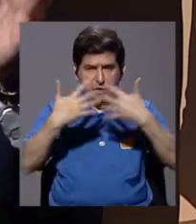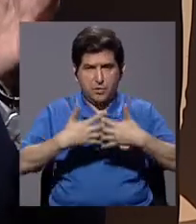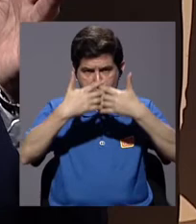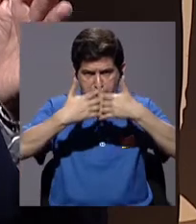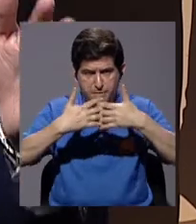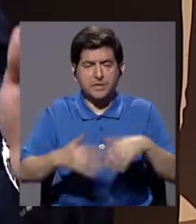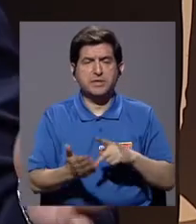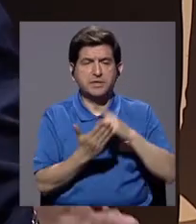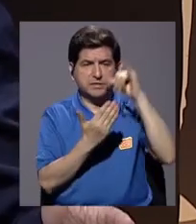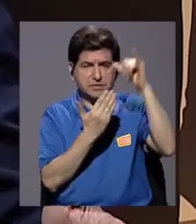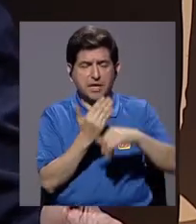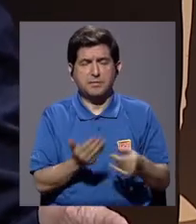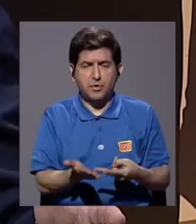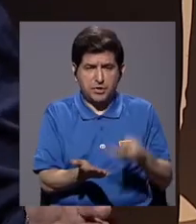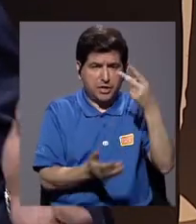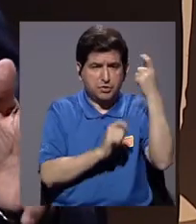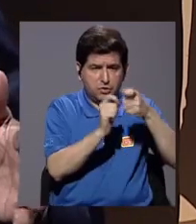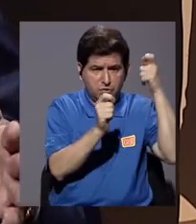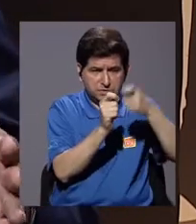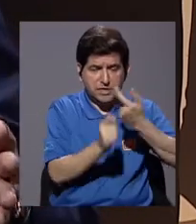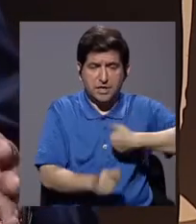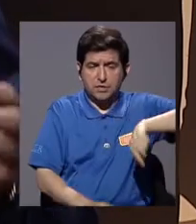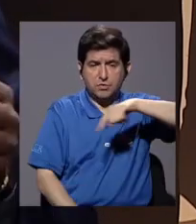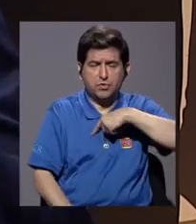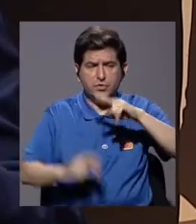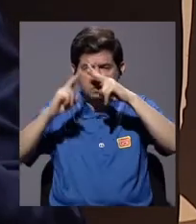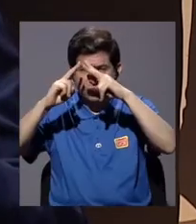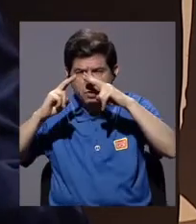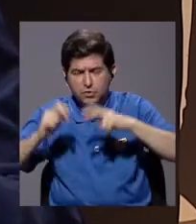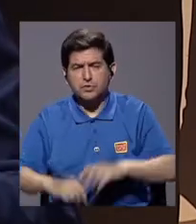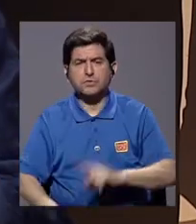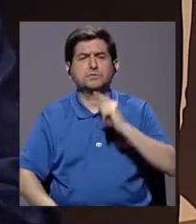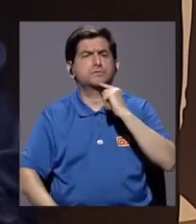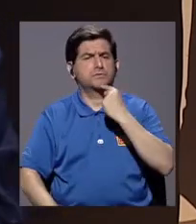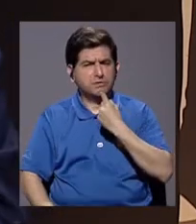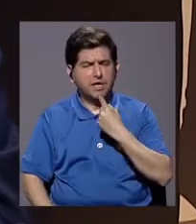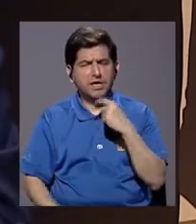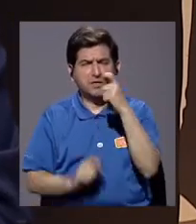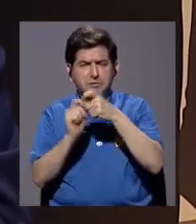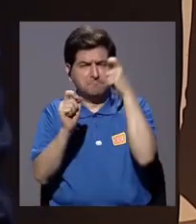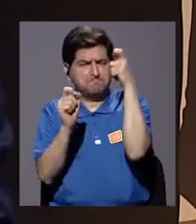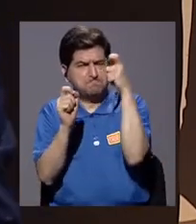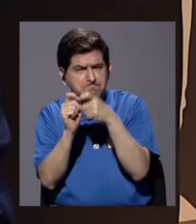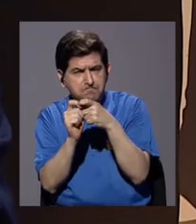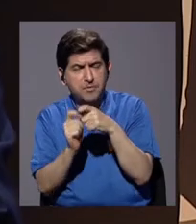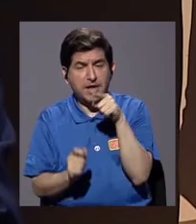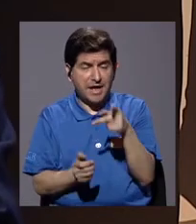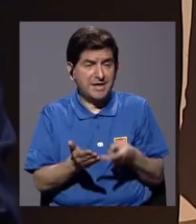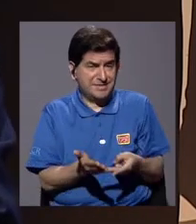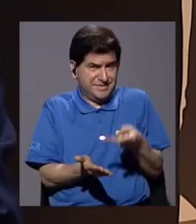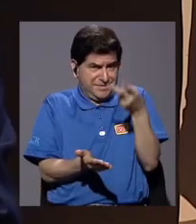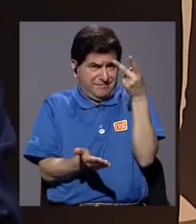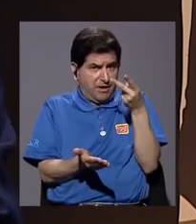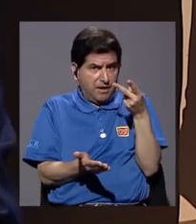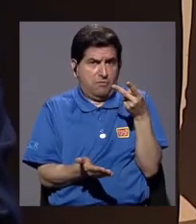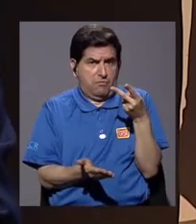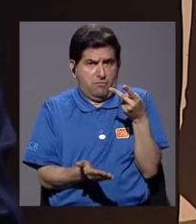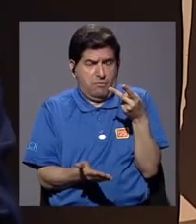que el proyecto le costó tanto y nosotros analizar de forma muy seria, muy rigurosa, de que ese monto